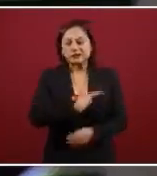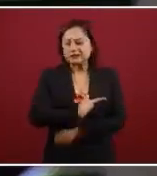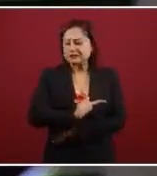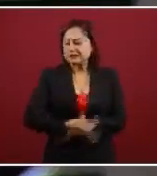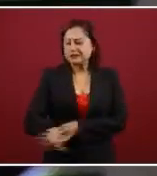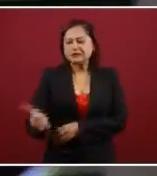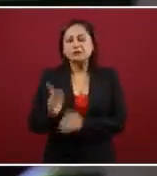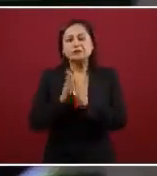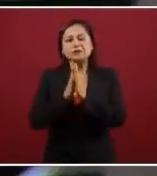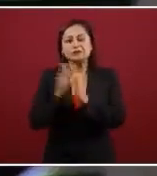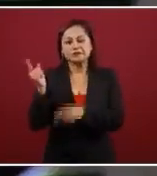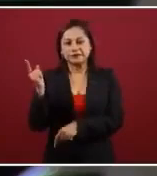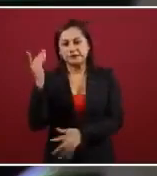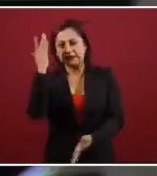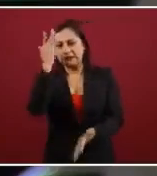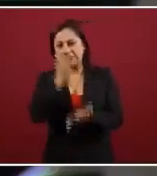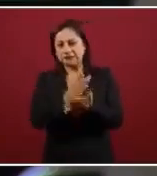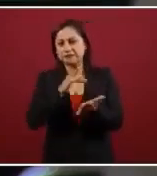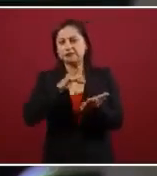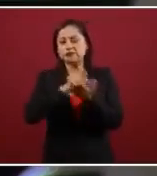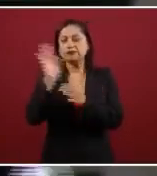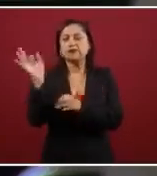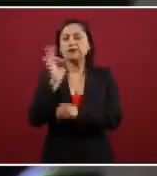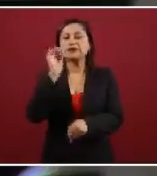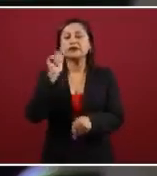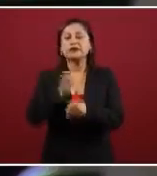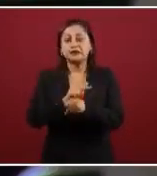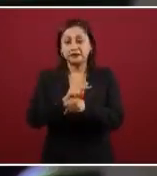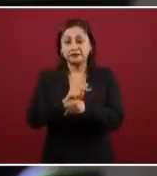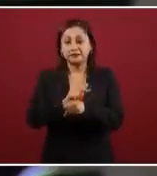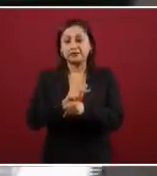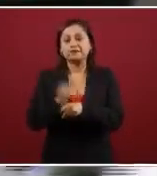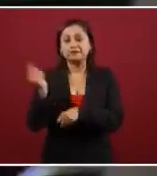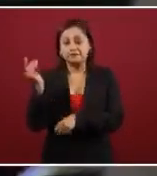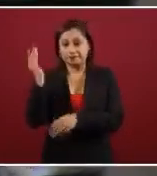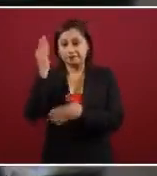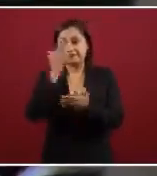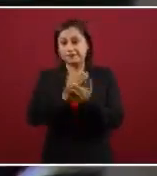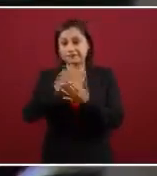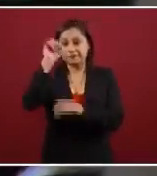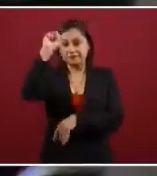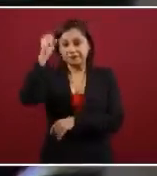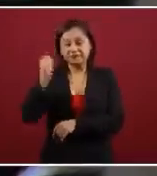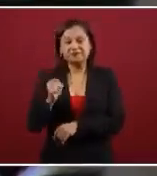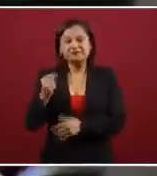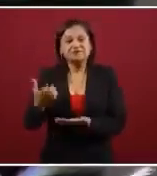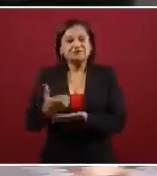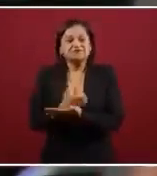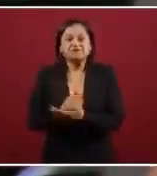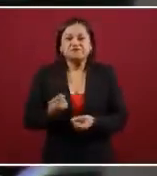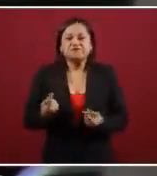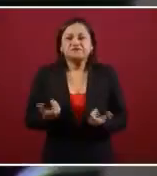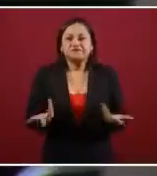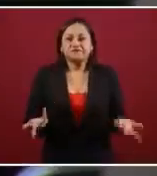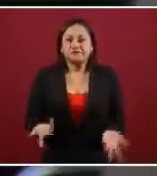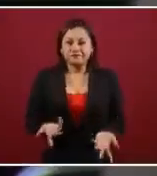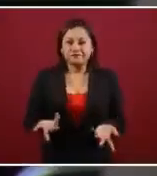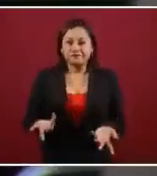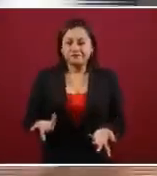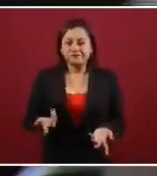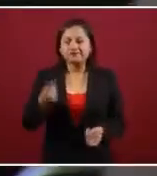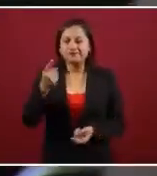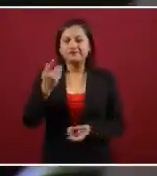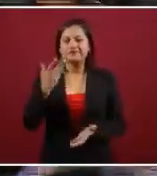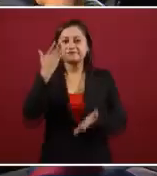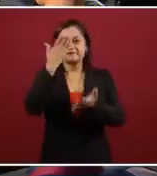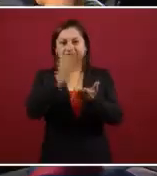federal para nuestros agricultores. Va a Sinaloa, ¿qué lleva de provecho Sinaloa? ¿Qué siente? Aparte